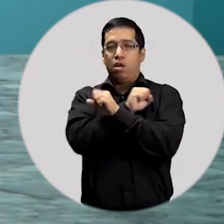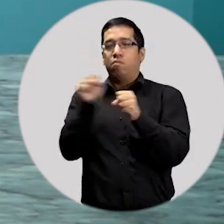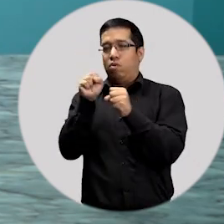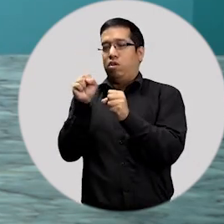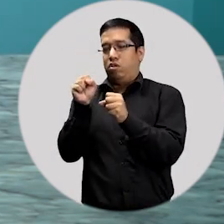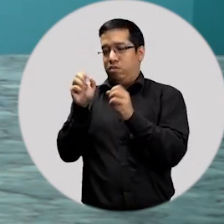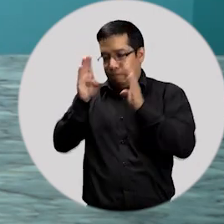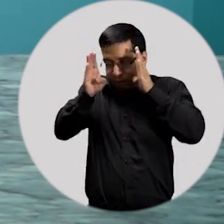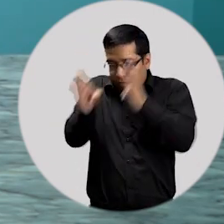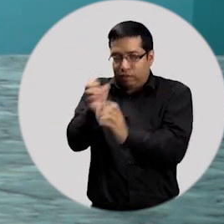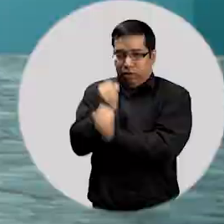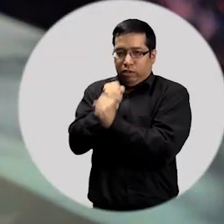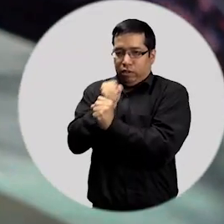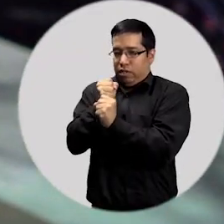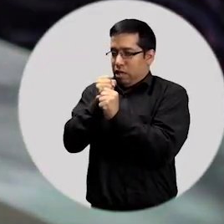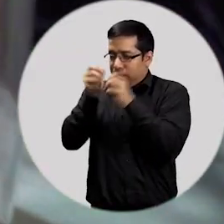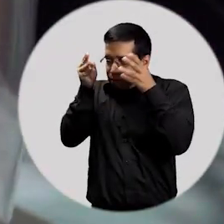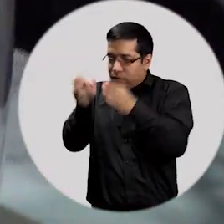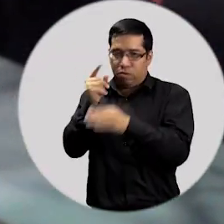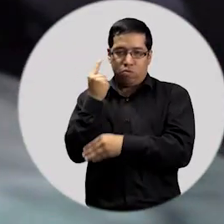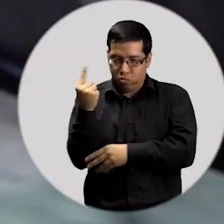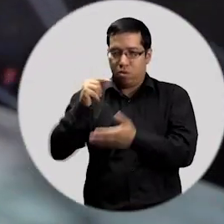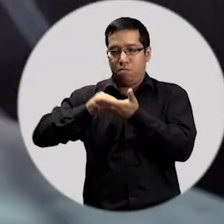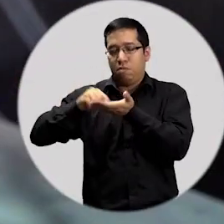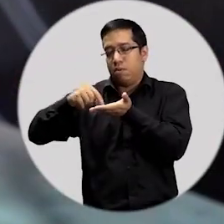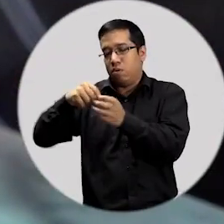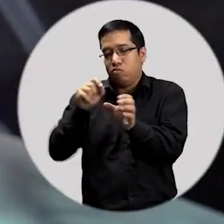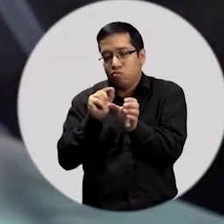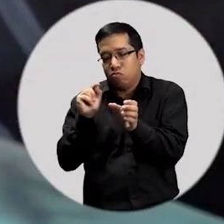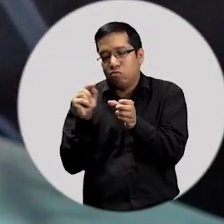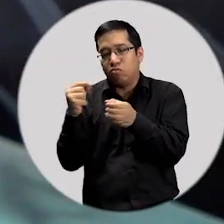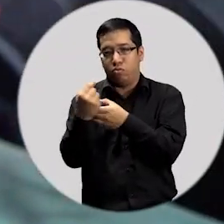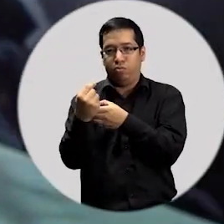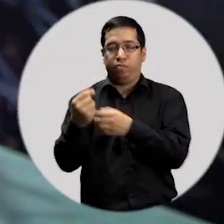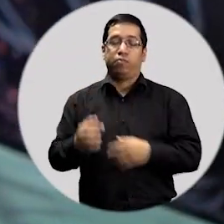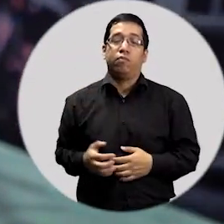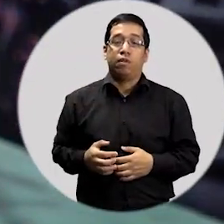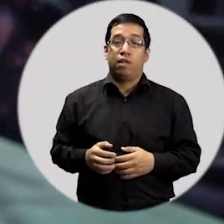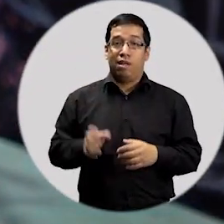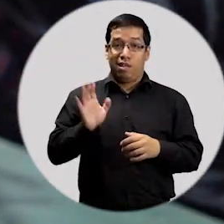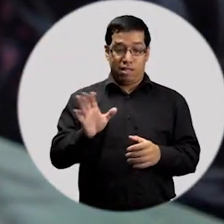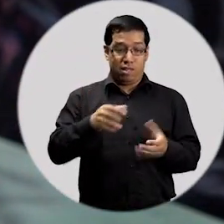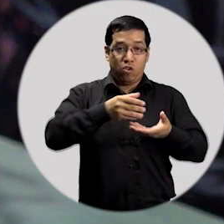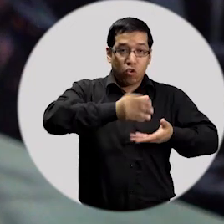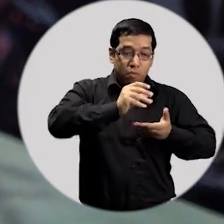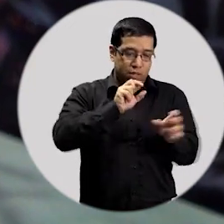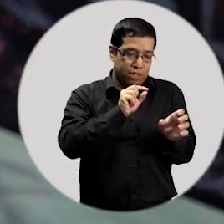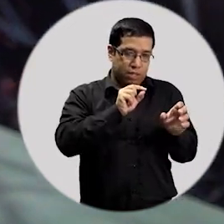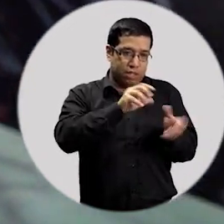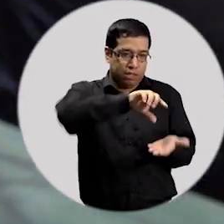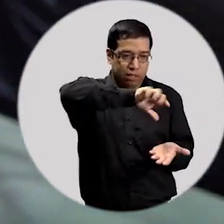copa. No es algo muy difícil, como pueden ver. Solamente que se requiere la técnica entre